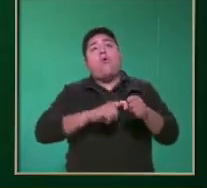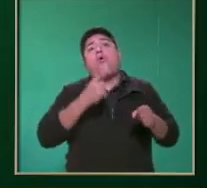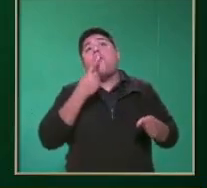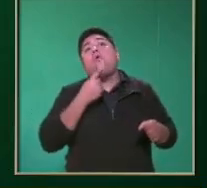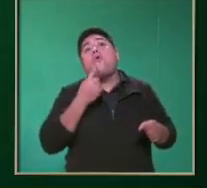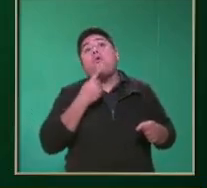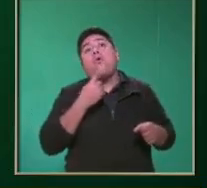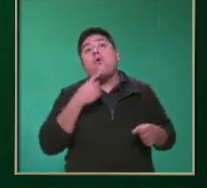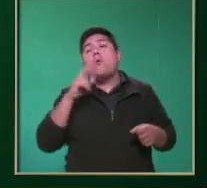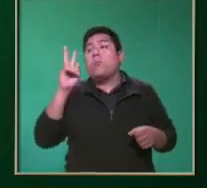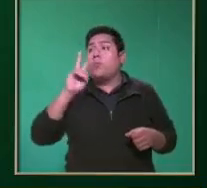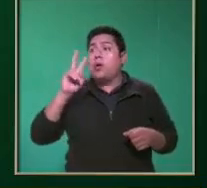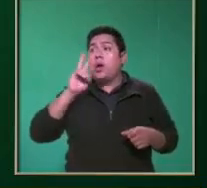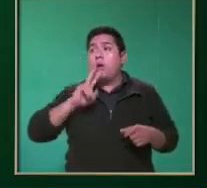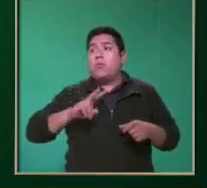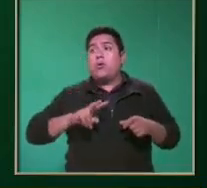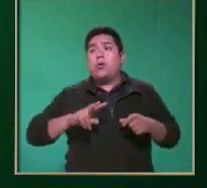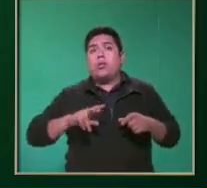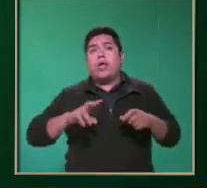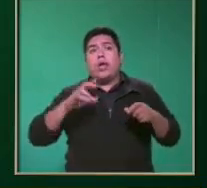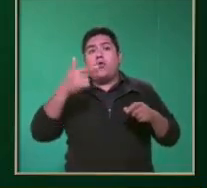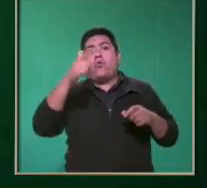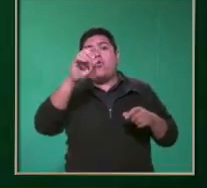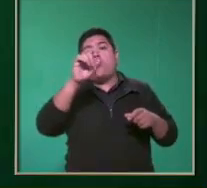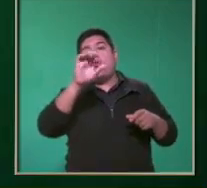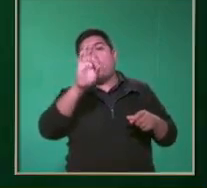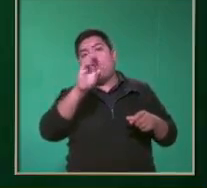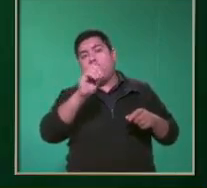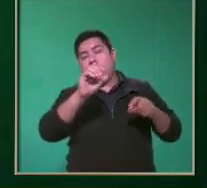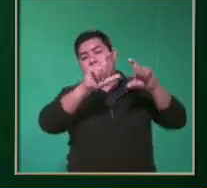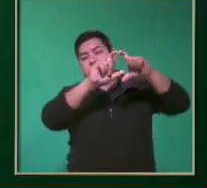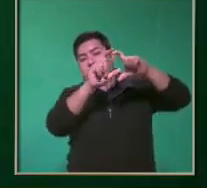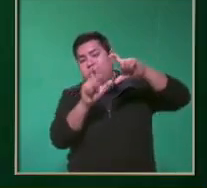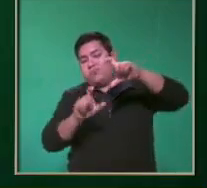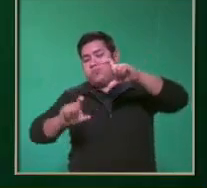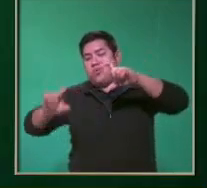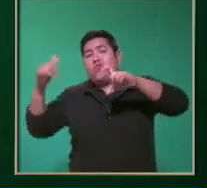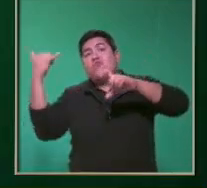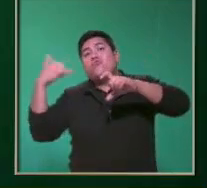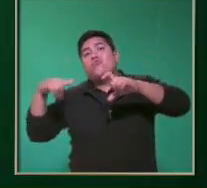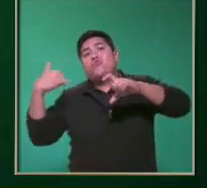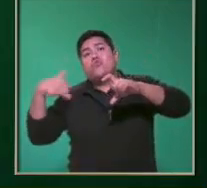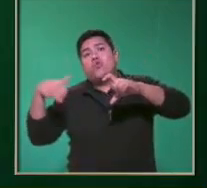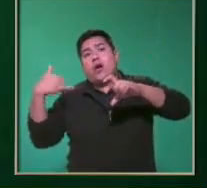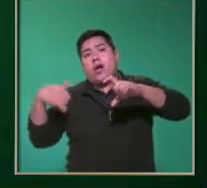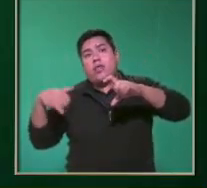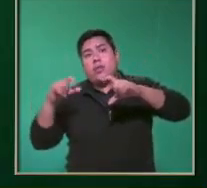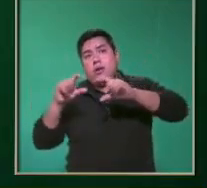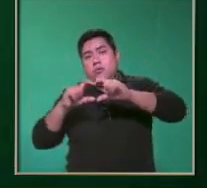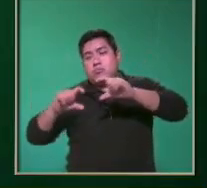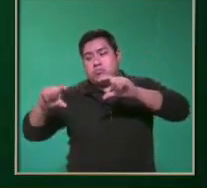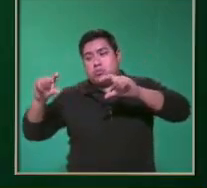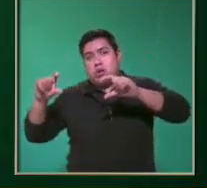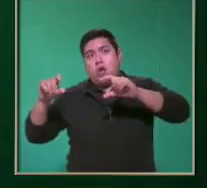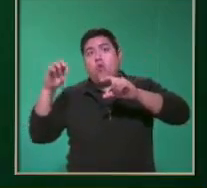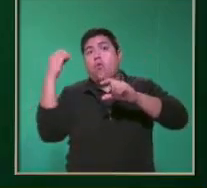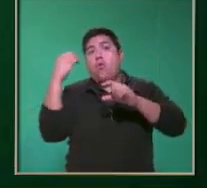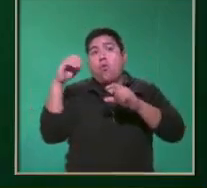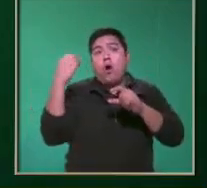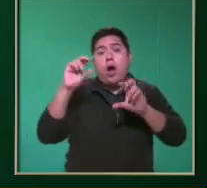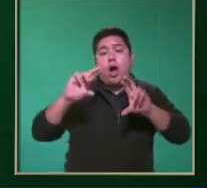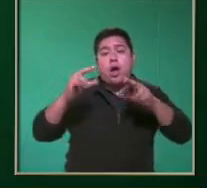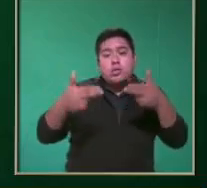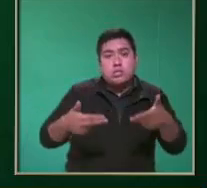localiza hacia las costas del Golfo de México, en la península de Yucatán, una parte por ahí pequeña en Oaxaca, en